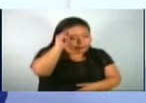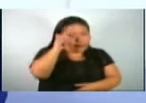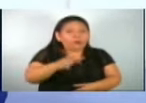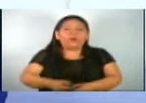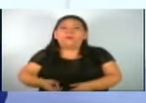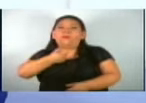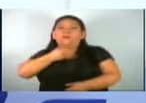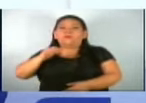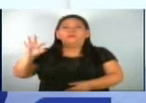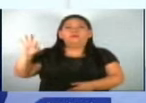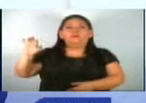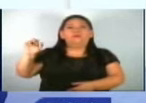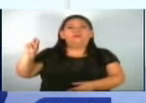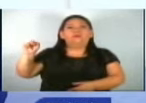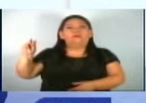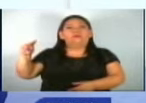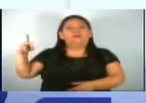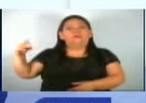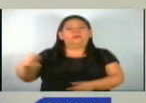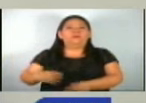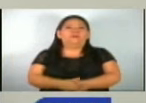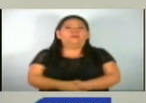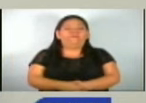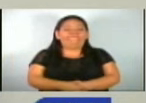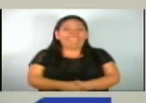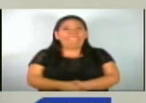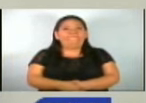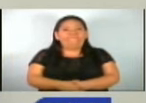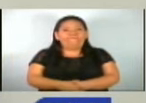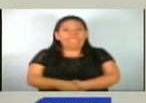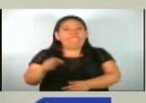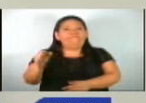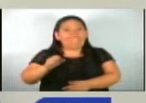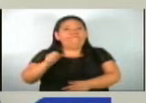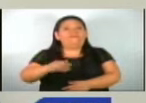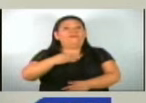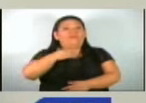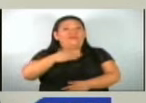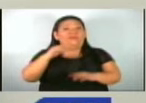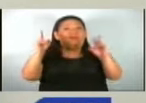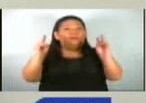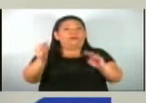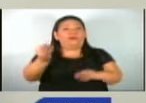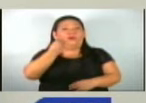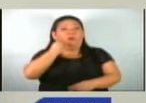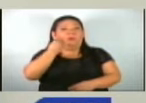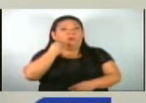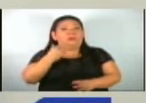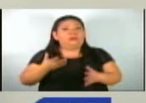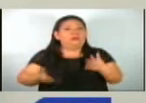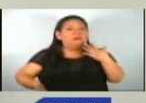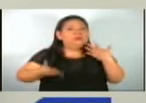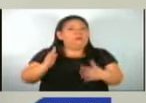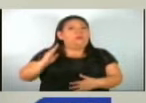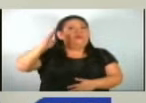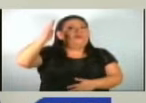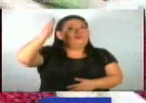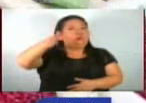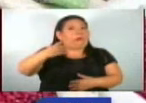Morales nos explica. O sea, sí estamos en una crisis alimentaria y con posibilidades a llegar a una hambruna a nivel